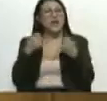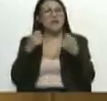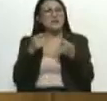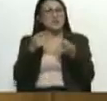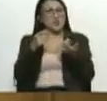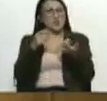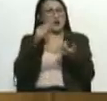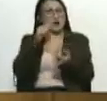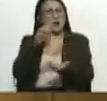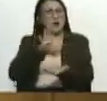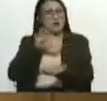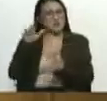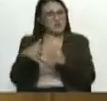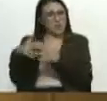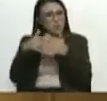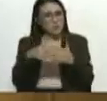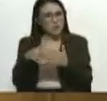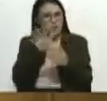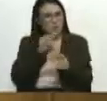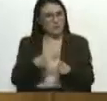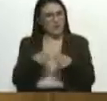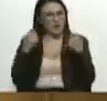sociedad norteamericana.